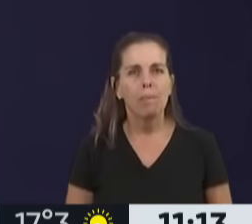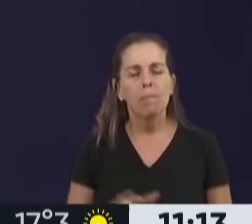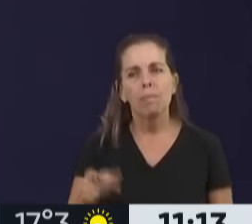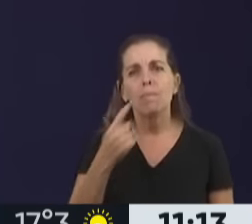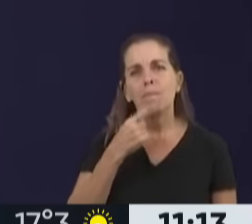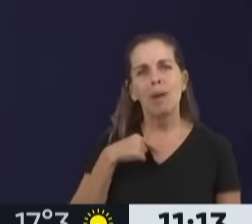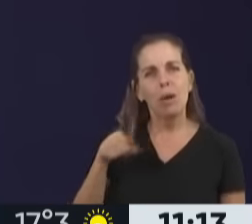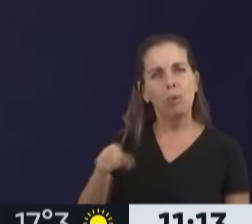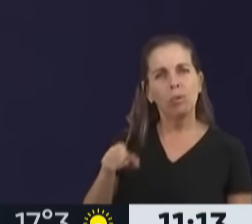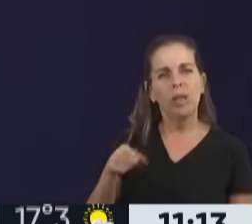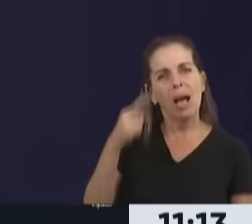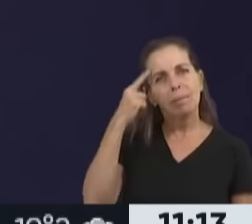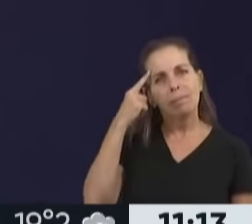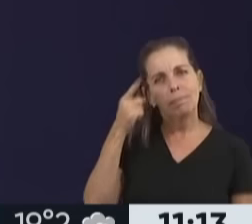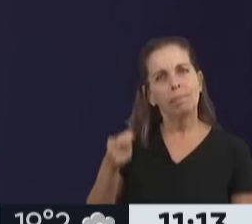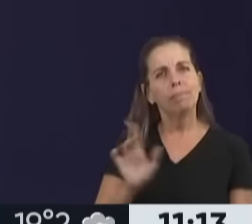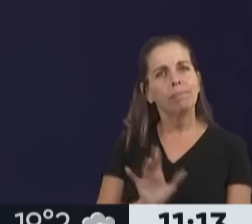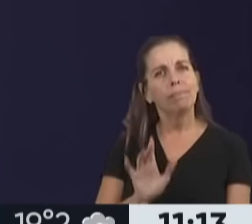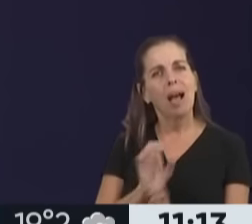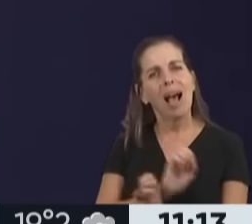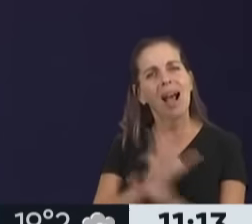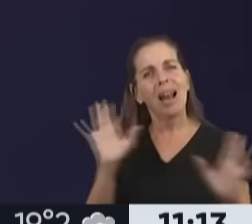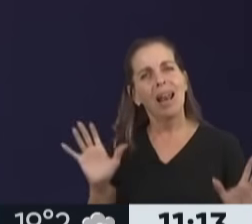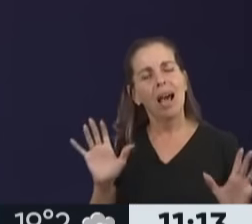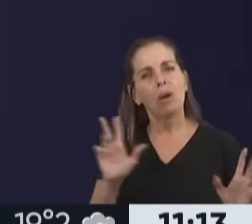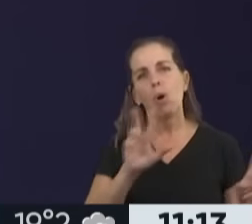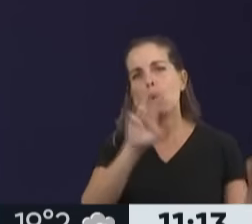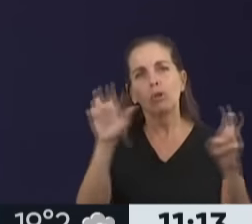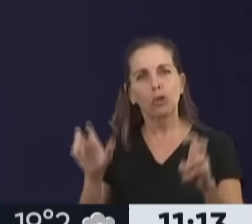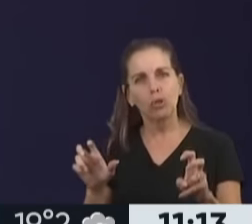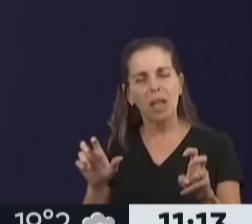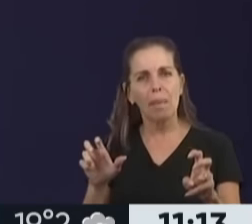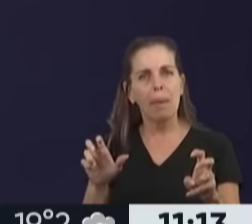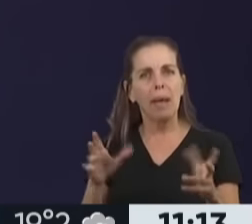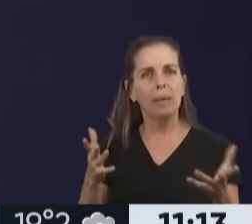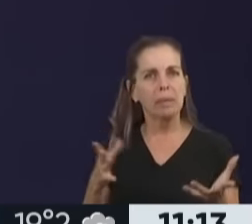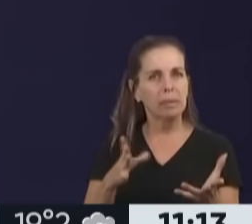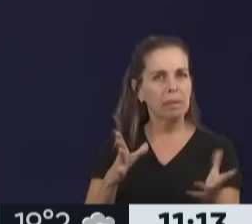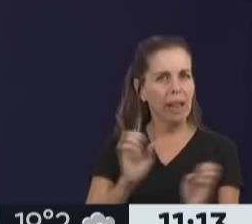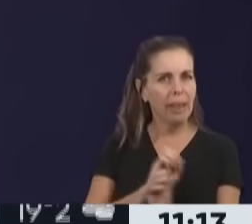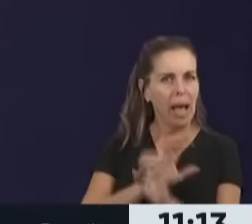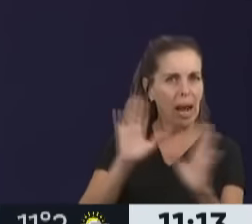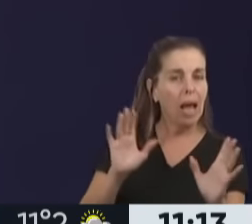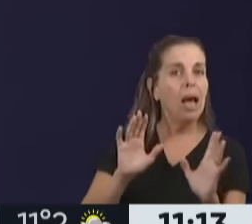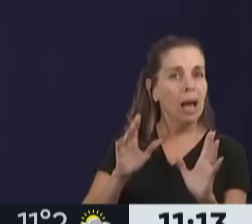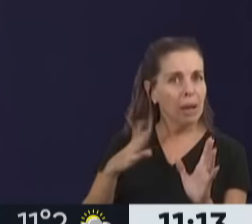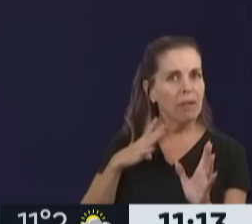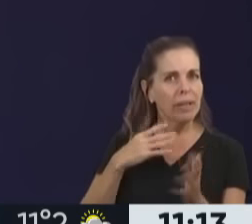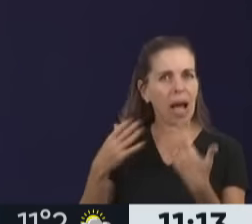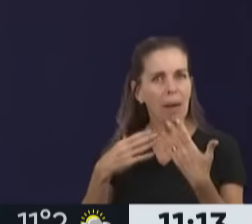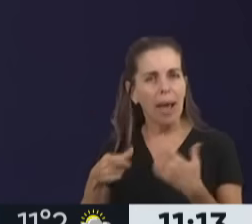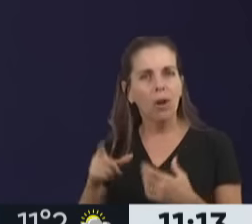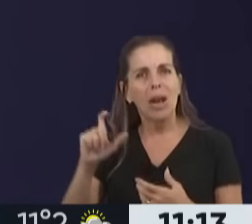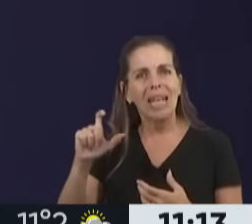pregunta pretende hacer aclaraciones con respecto a otros temas que pueda haber en discusión o o en conversaciones con la cgt y la verdad es que